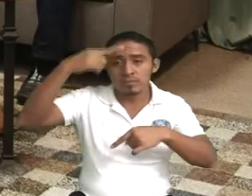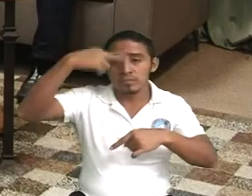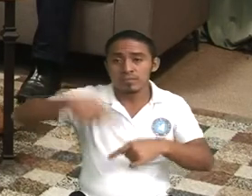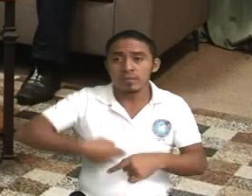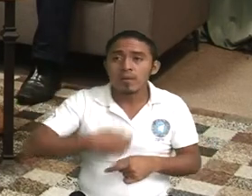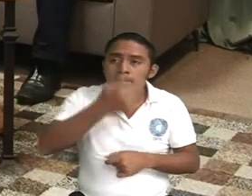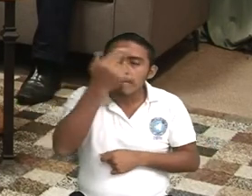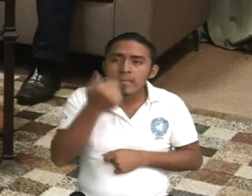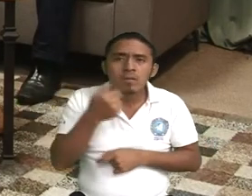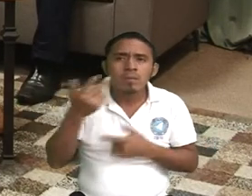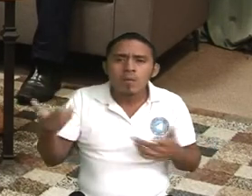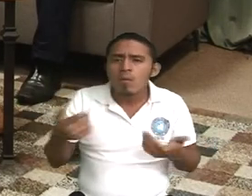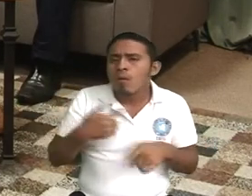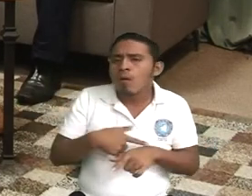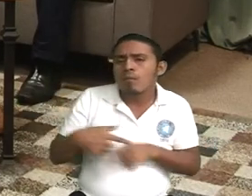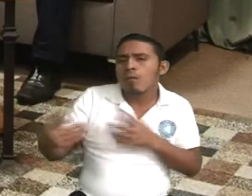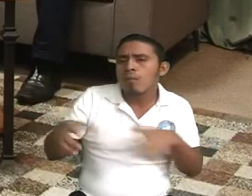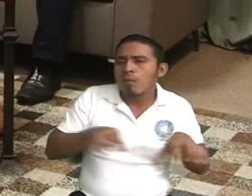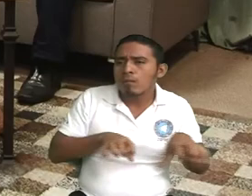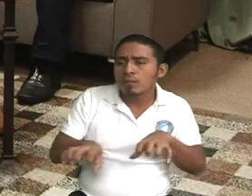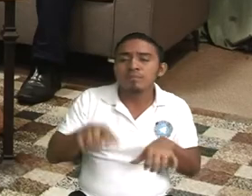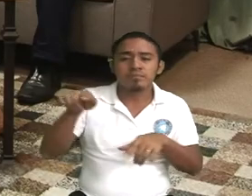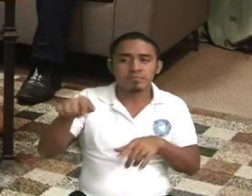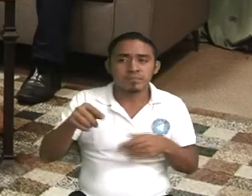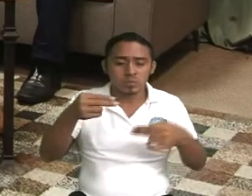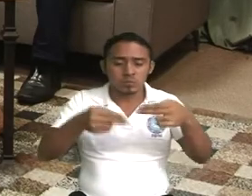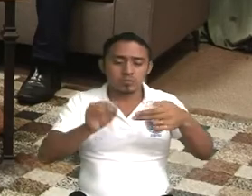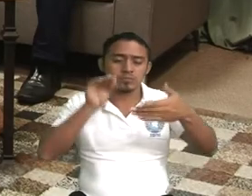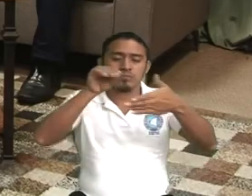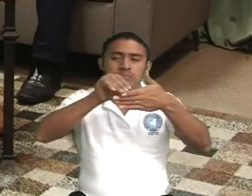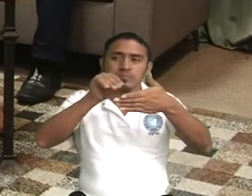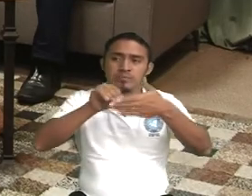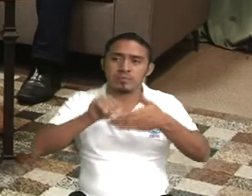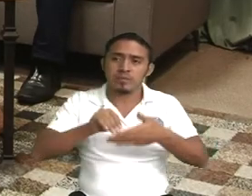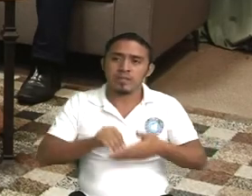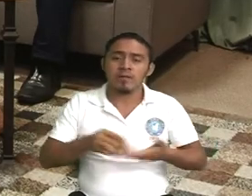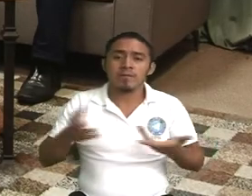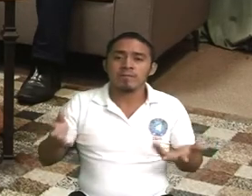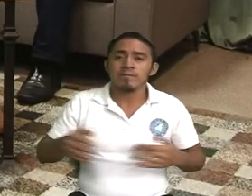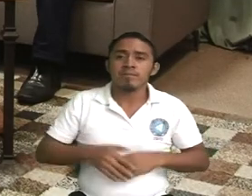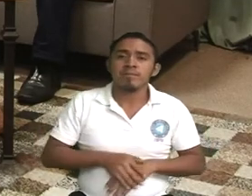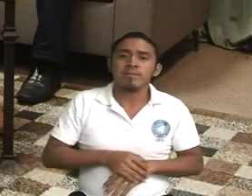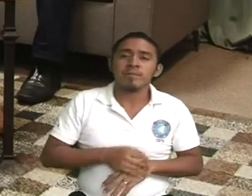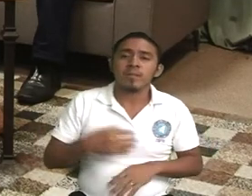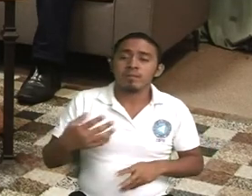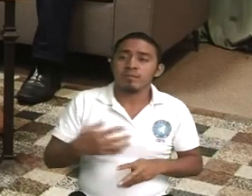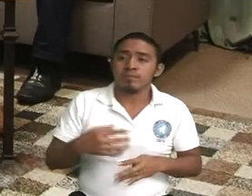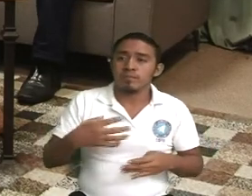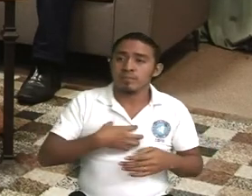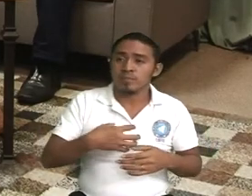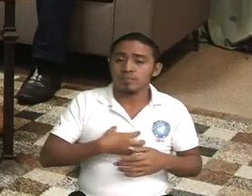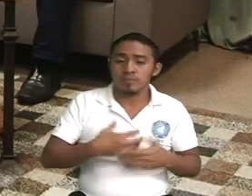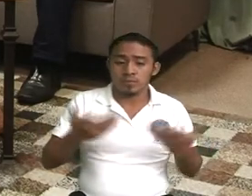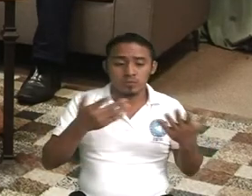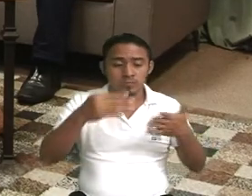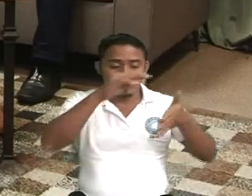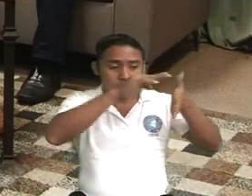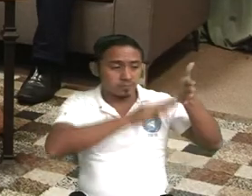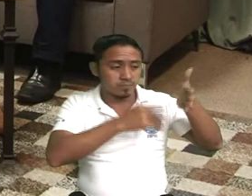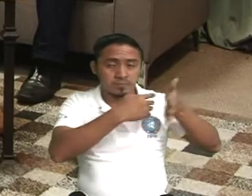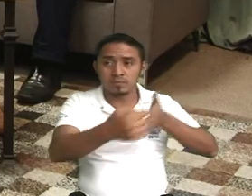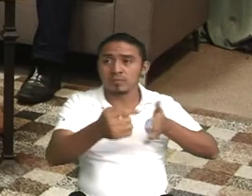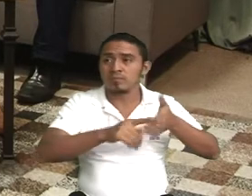de preguntar acerca de la actividad. Ahí está el número telefónico, está la agenda, la cartelera turística,